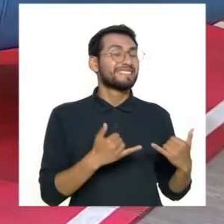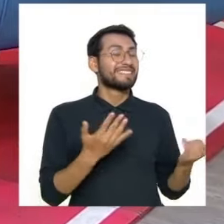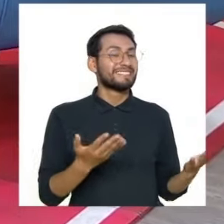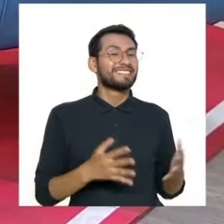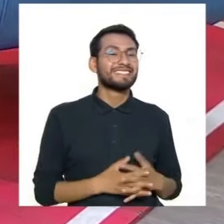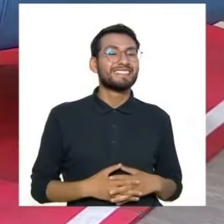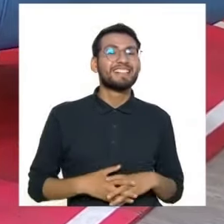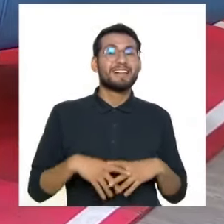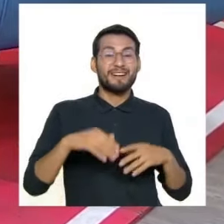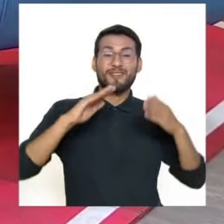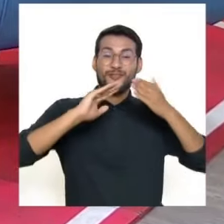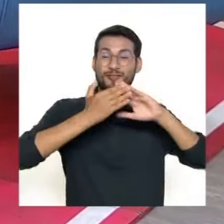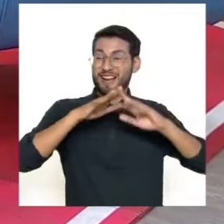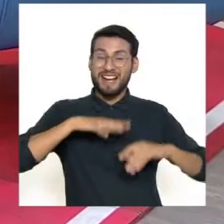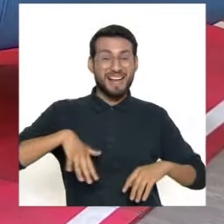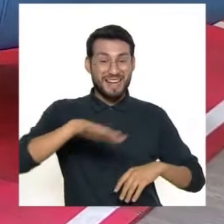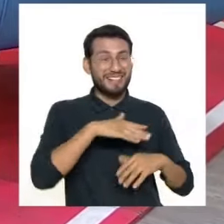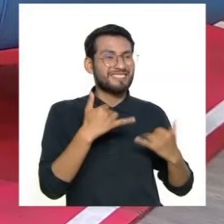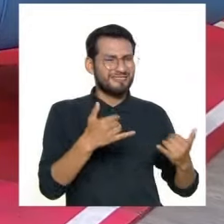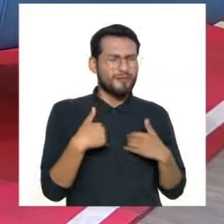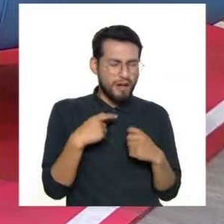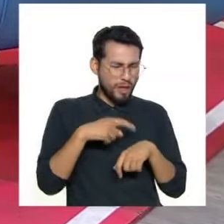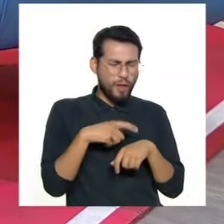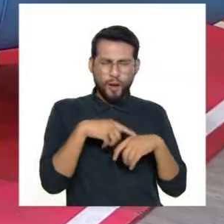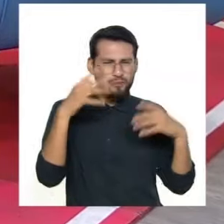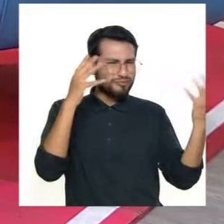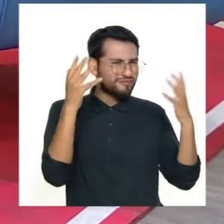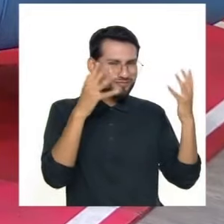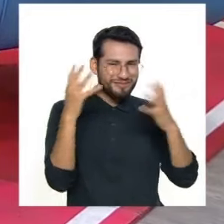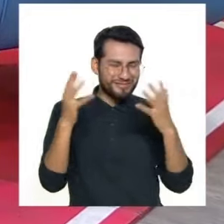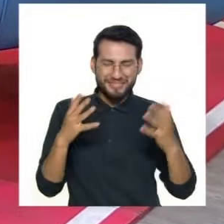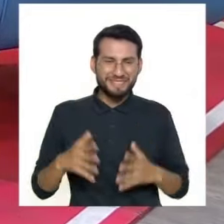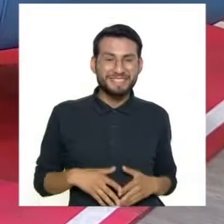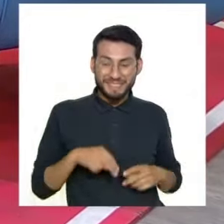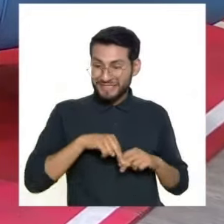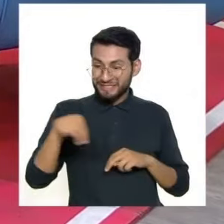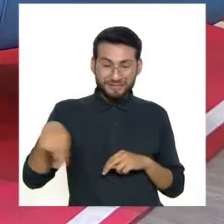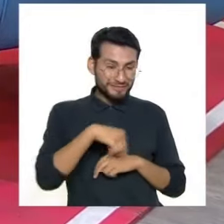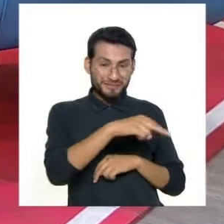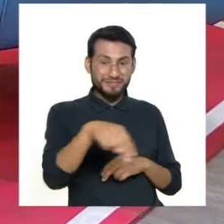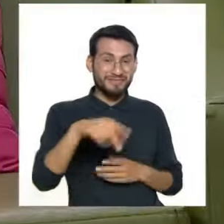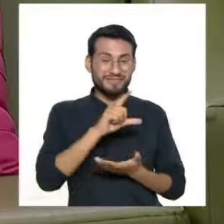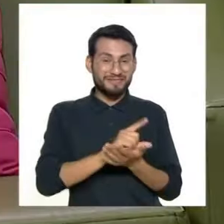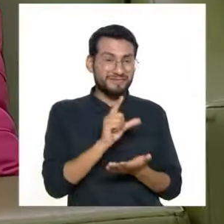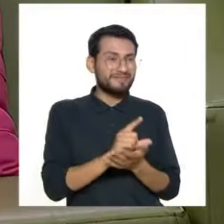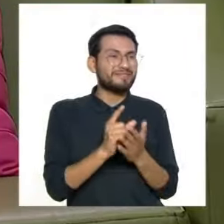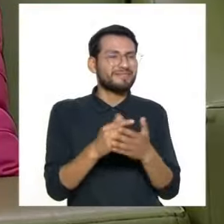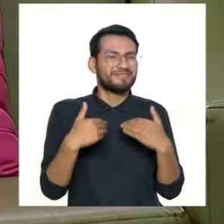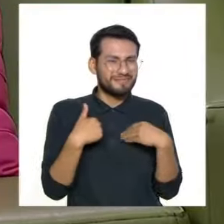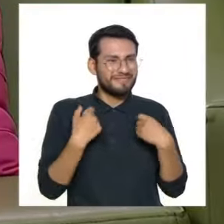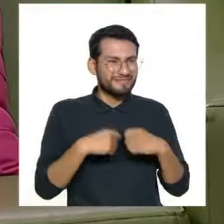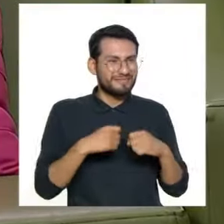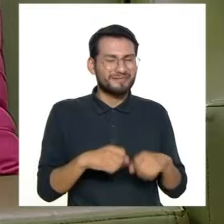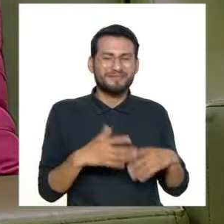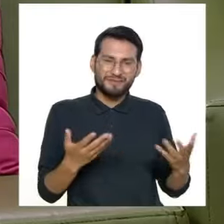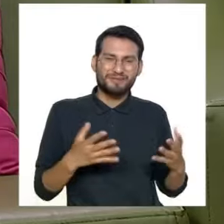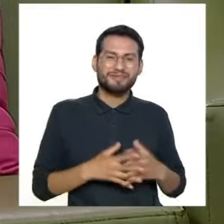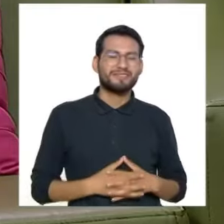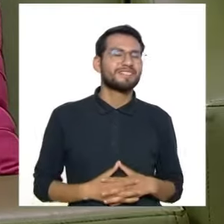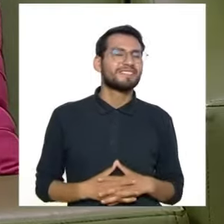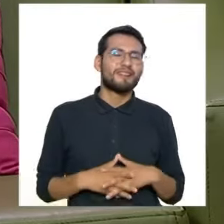vivimos en una ciudad que al final nos consume mucho tiempo eh moverse dentro de Lima involucra un esfuerzo no menor